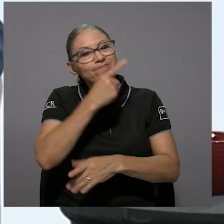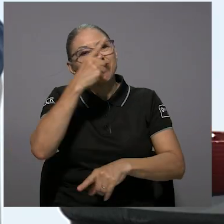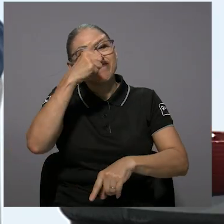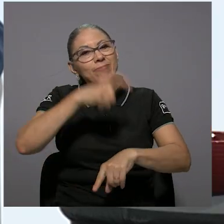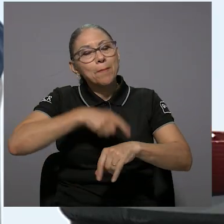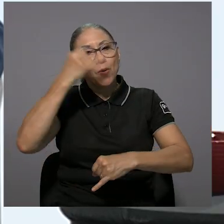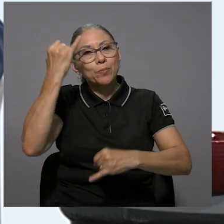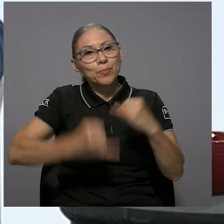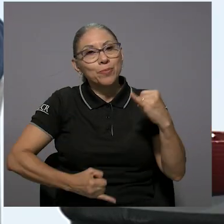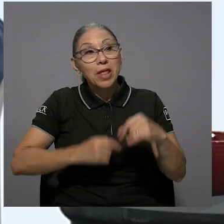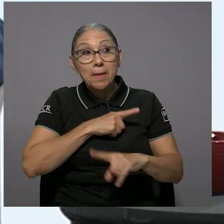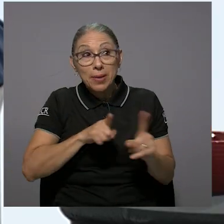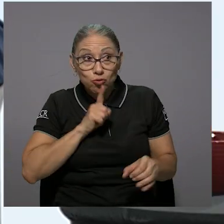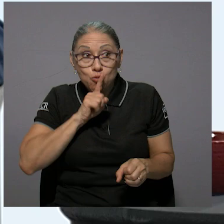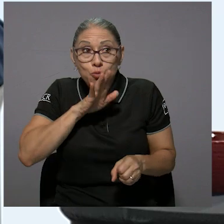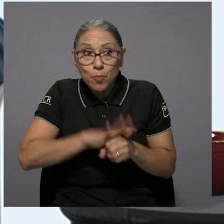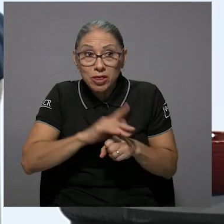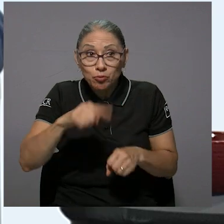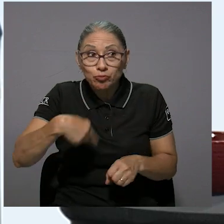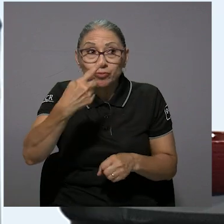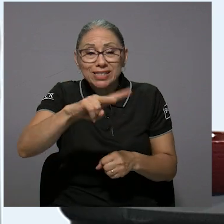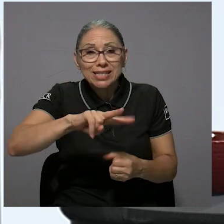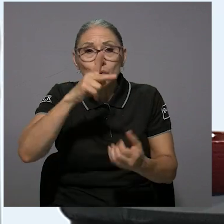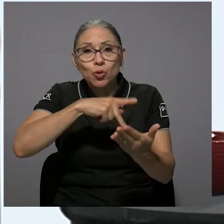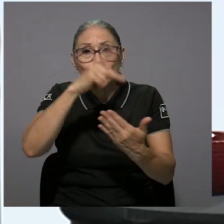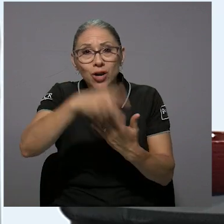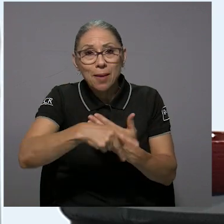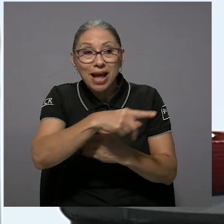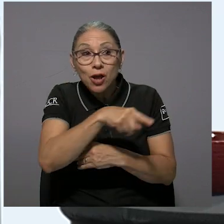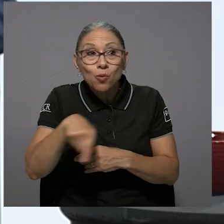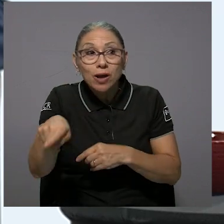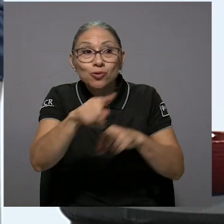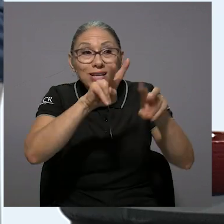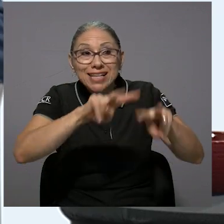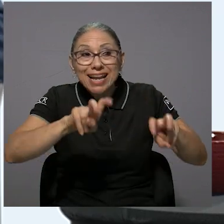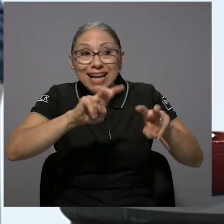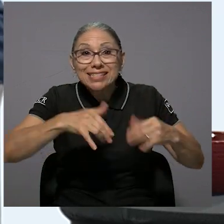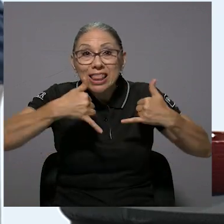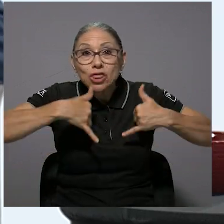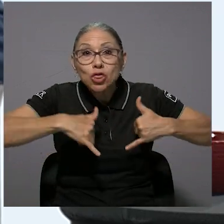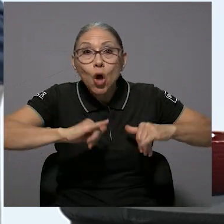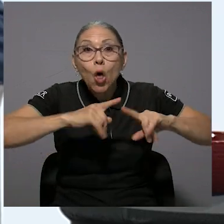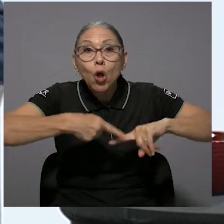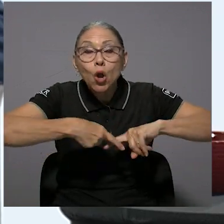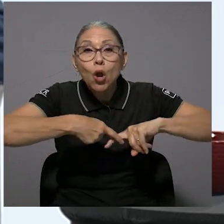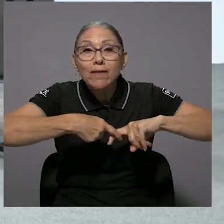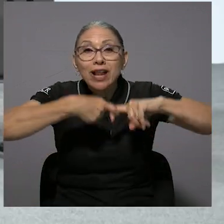comprometo de verdad, Margot, para hacer un segundo programa cuando ustedes analicen todos estos pendientes